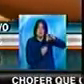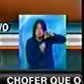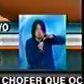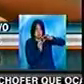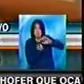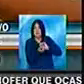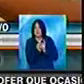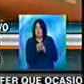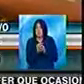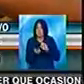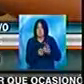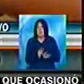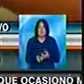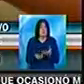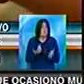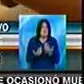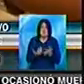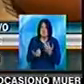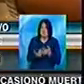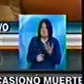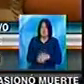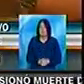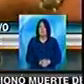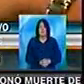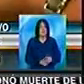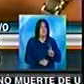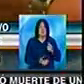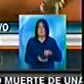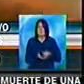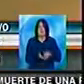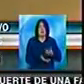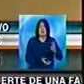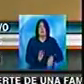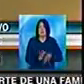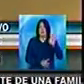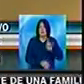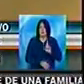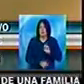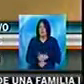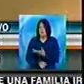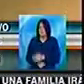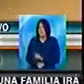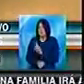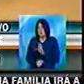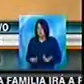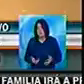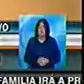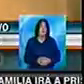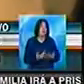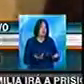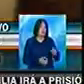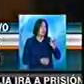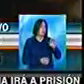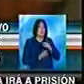pueden cambiar con mucha facilidad, no cuesta más de un sol. Está un sol, sí. Un sol. Sí. Entonces,